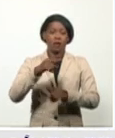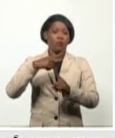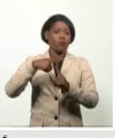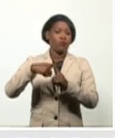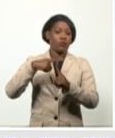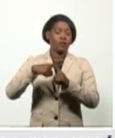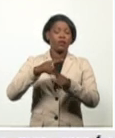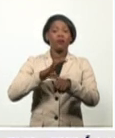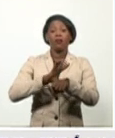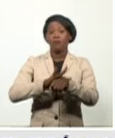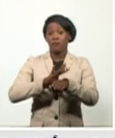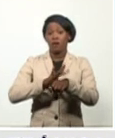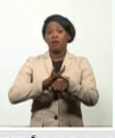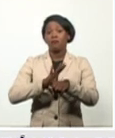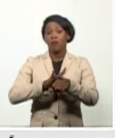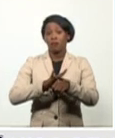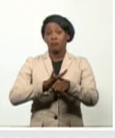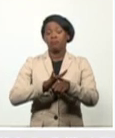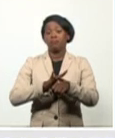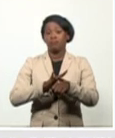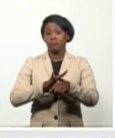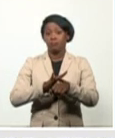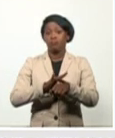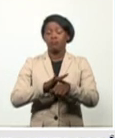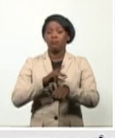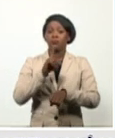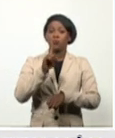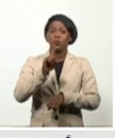la COVID-19, el